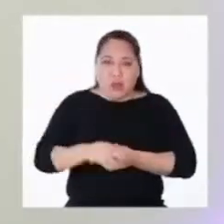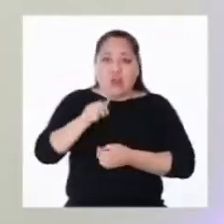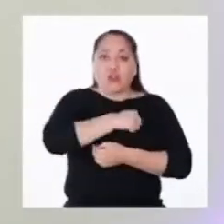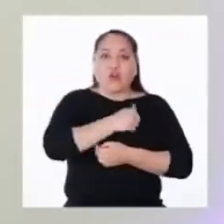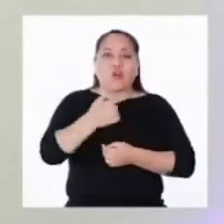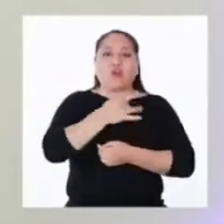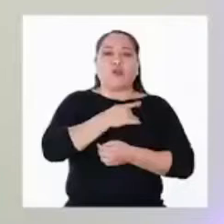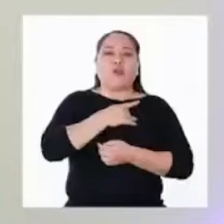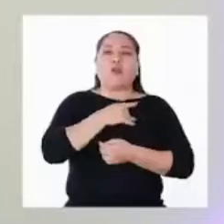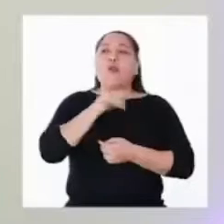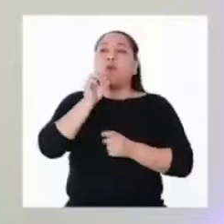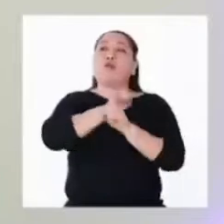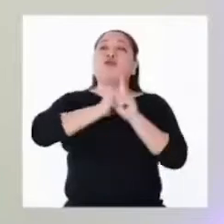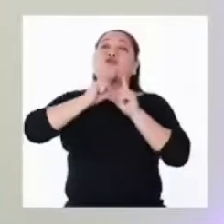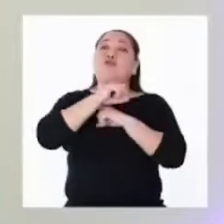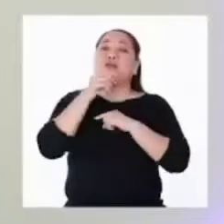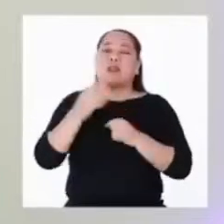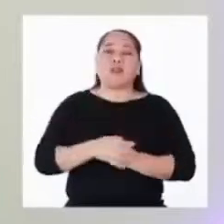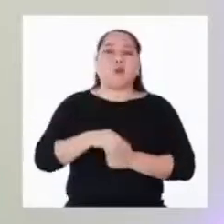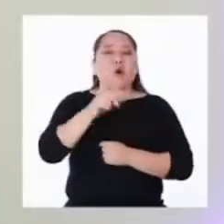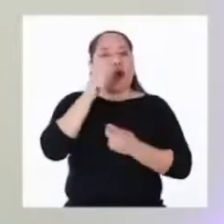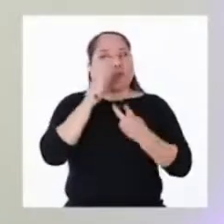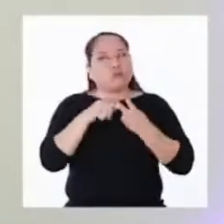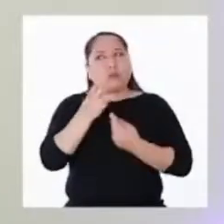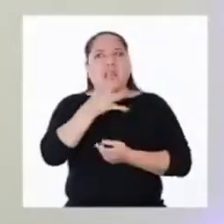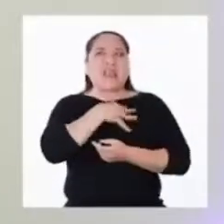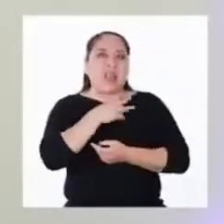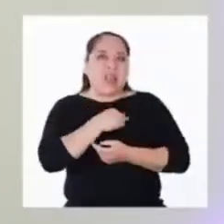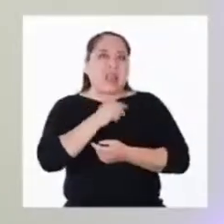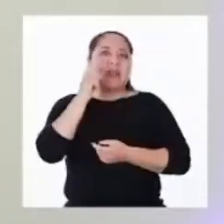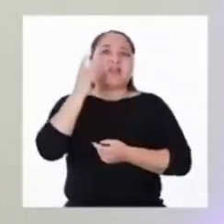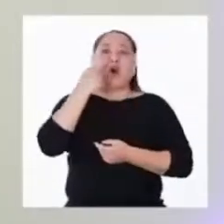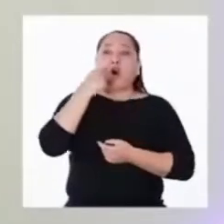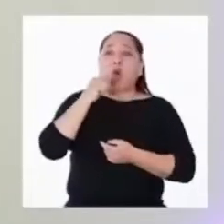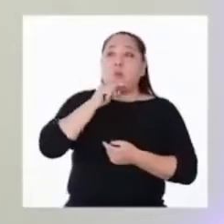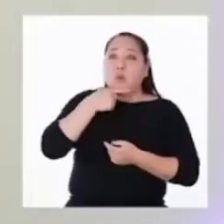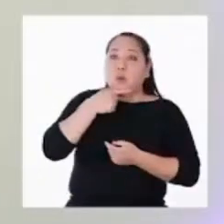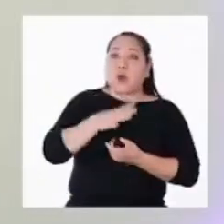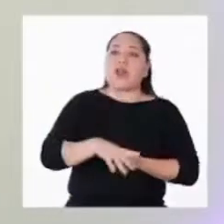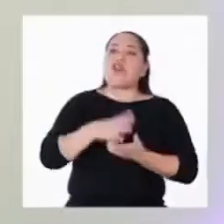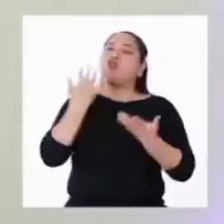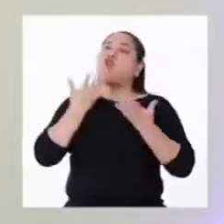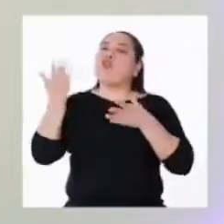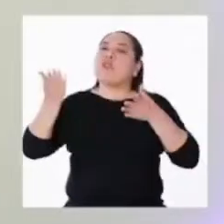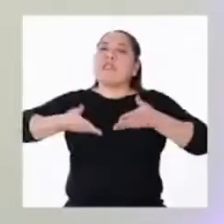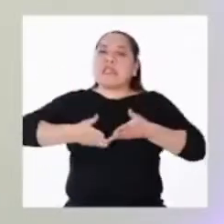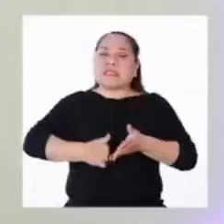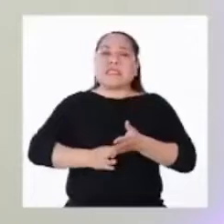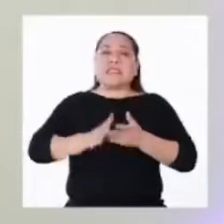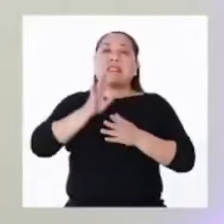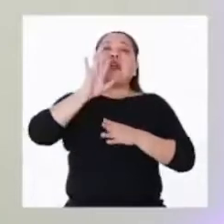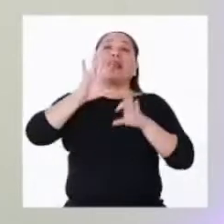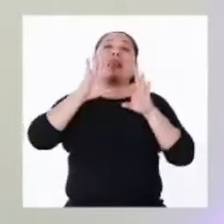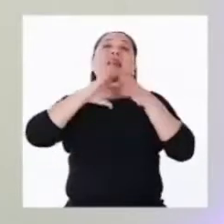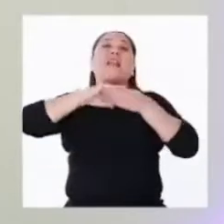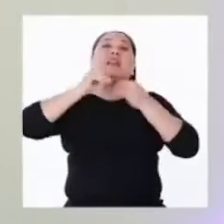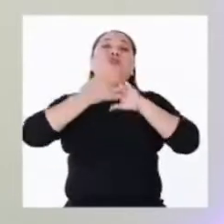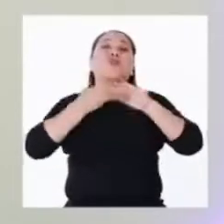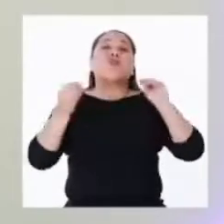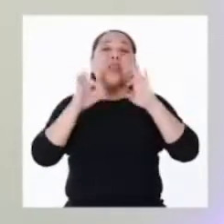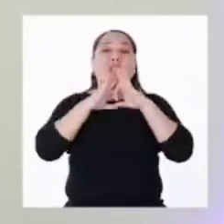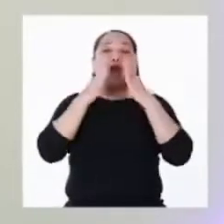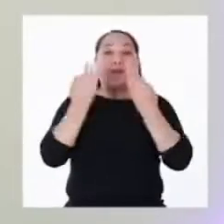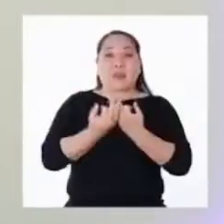psicosocial. Entre los primeros se destacan la edad, el sexo, la ascendencia y los antecedentes familiares de